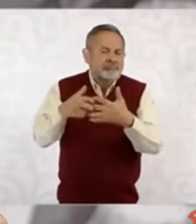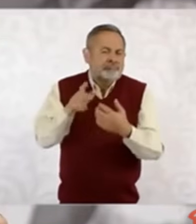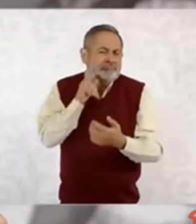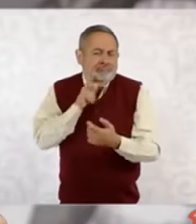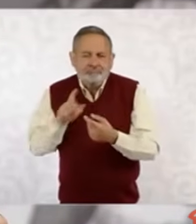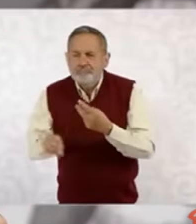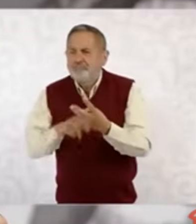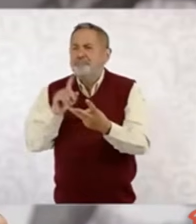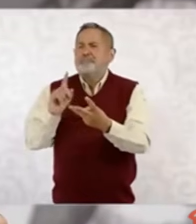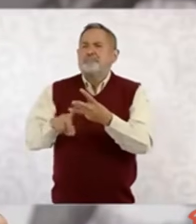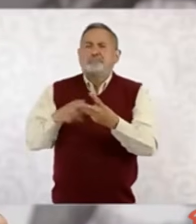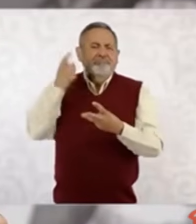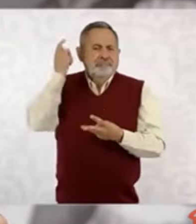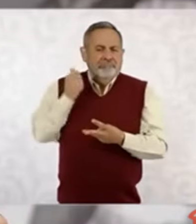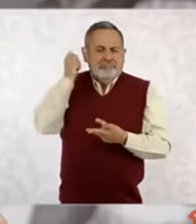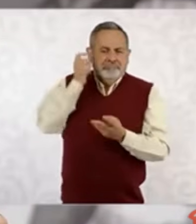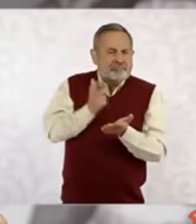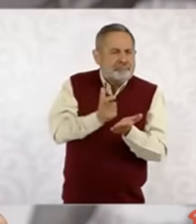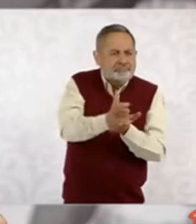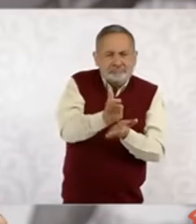los programas de bienestar,